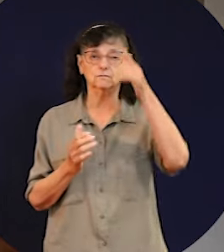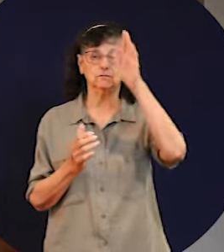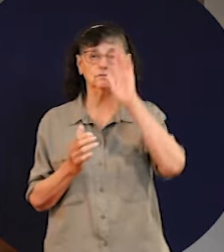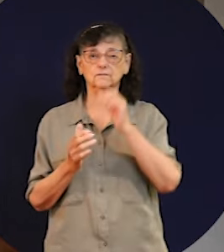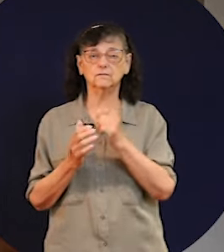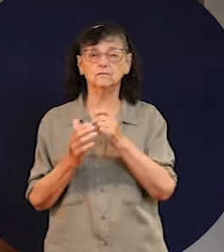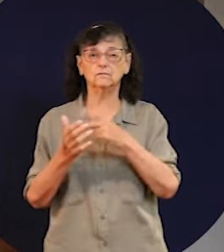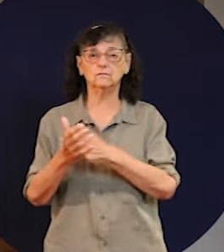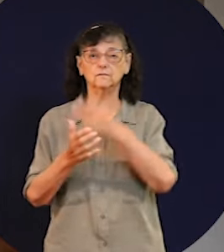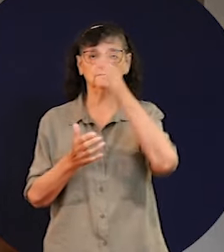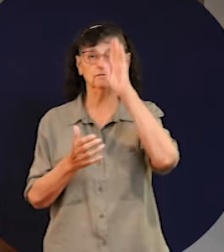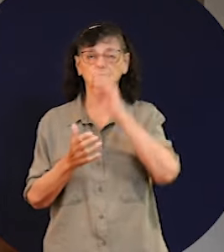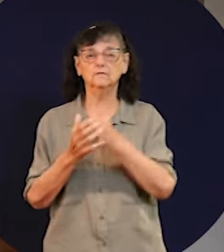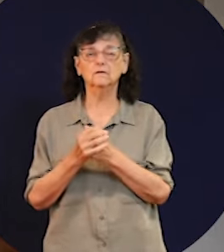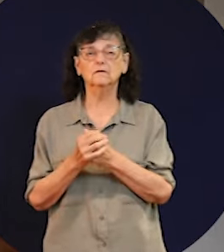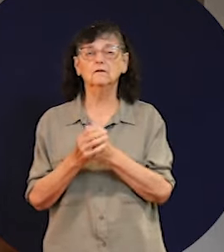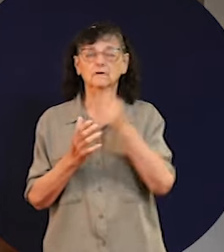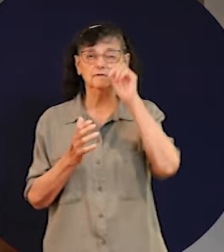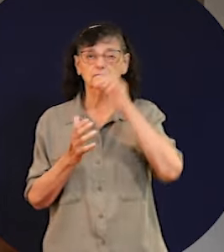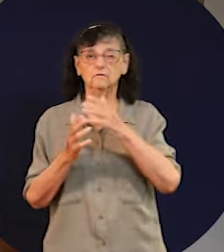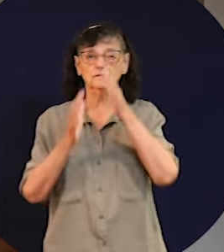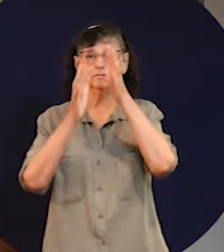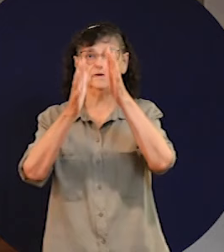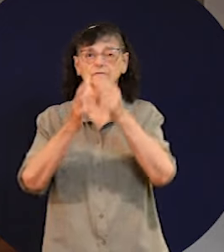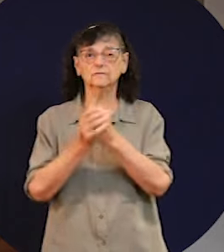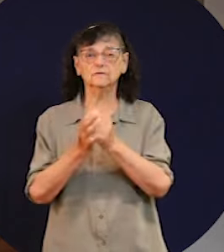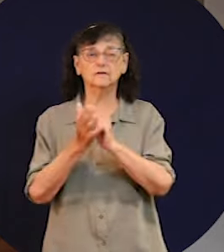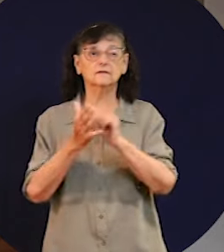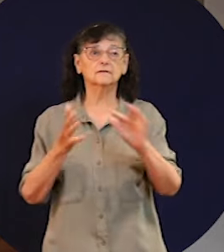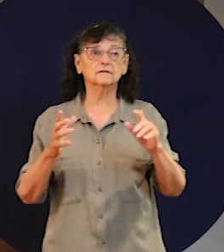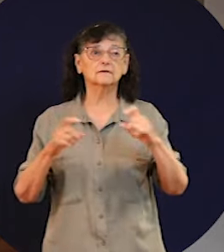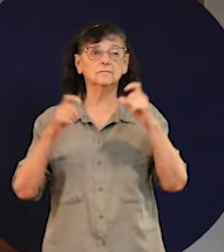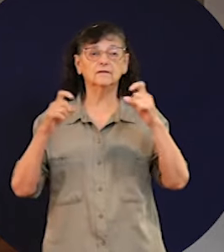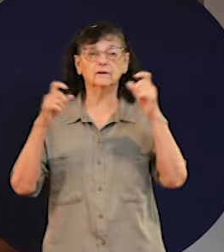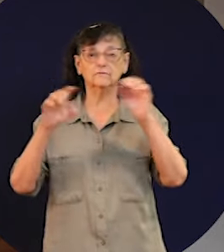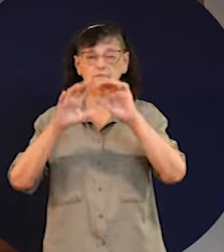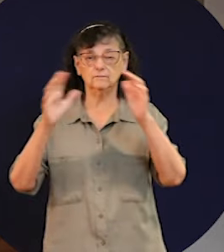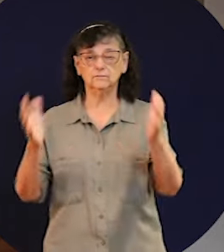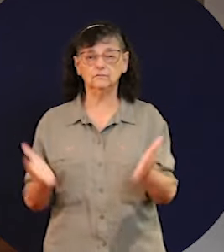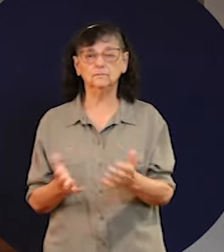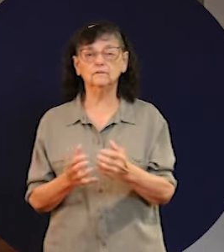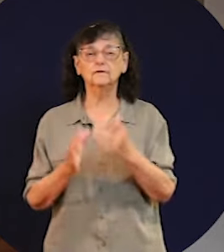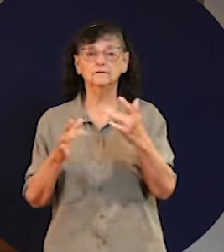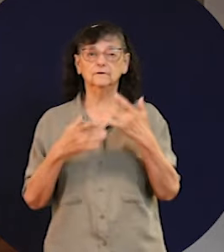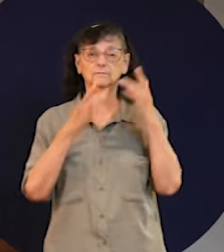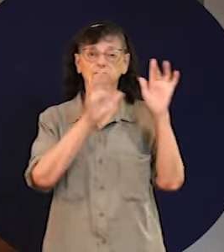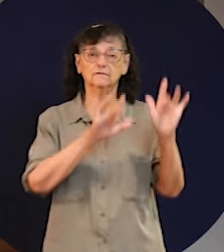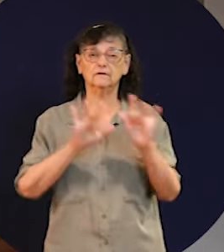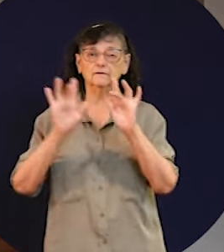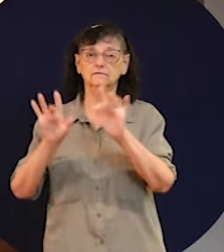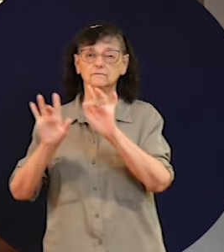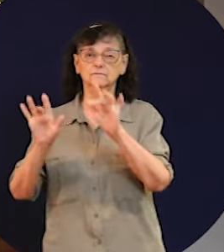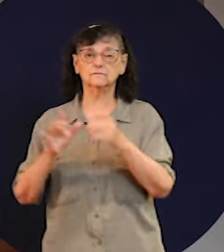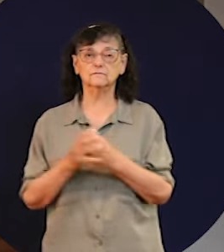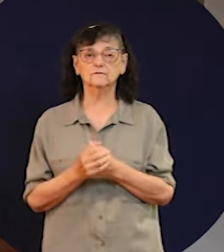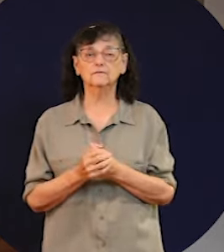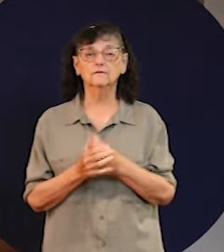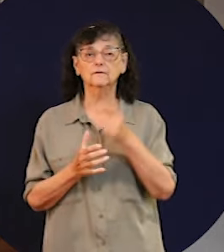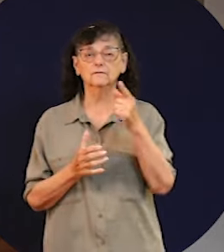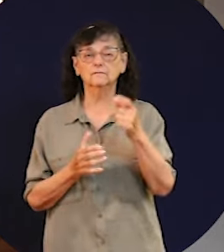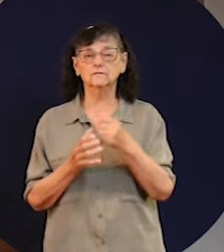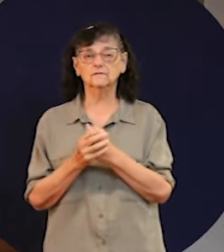Dios, Cordero de Dios, Hijo del Padre, tú que quitas el pecado del mundo, ten piedad de